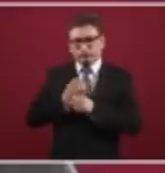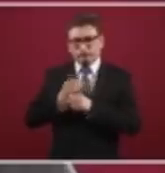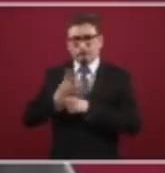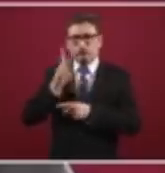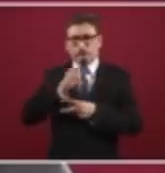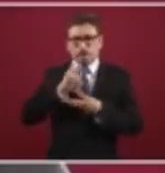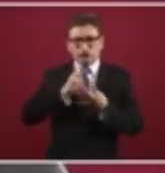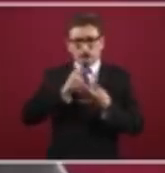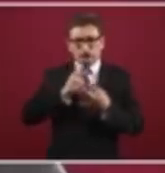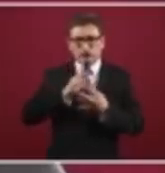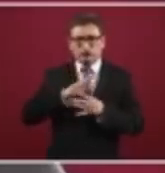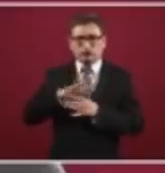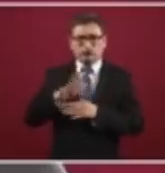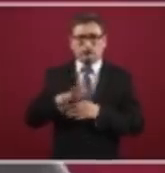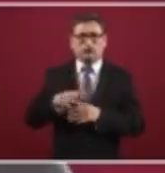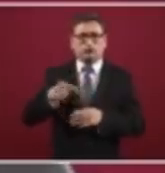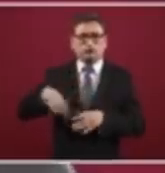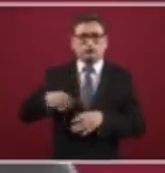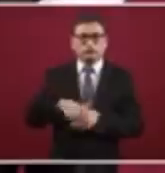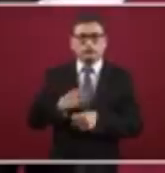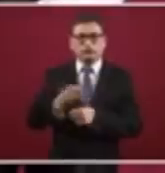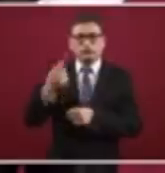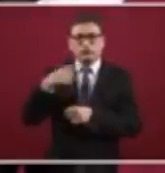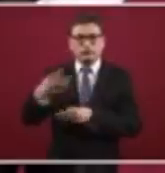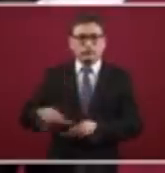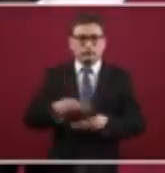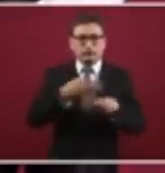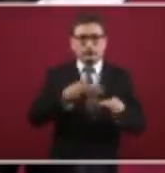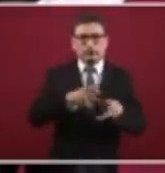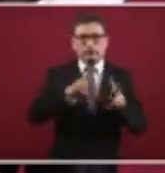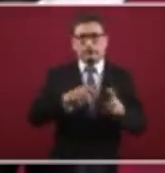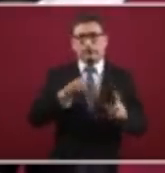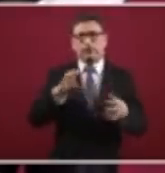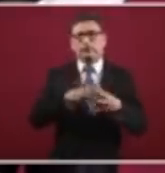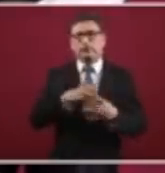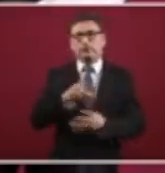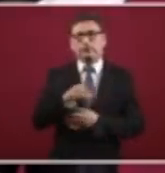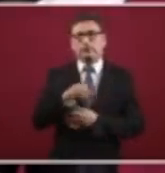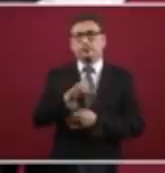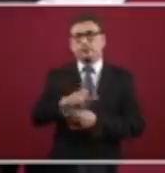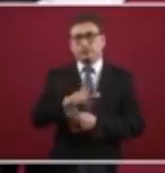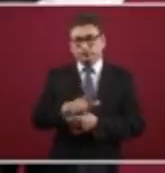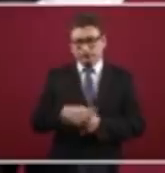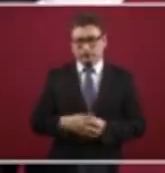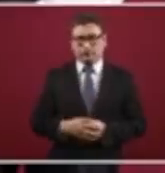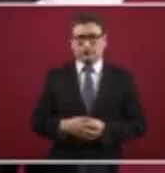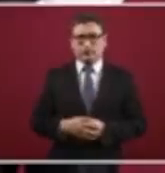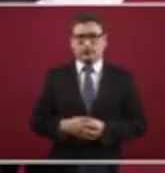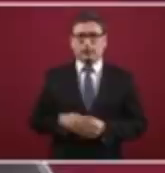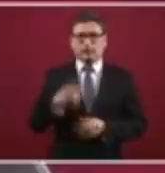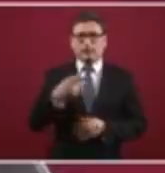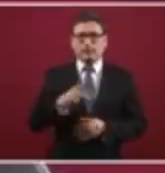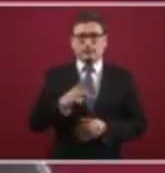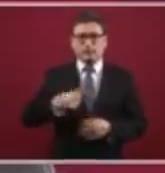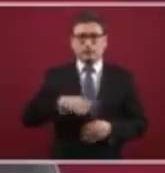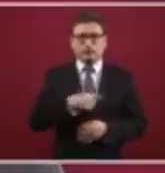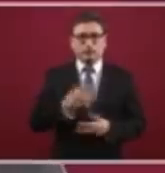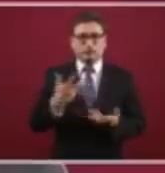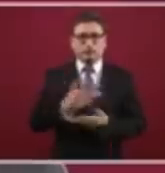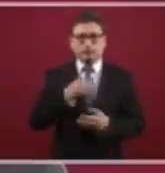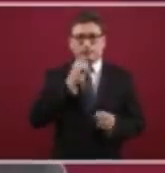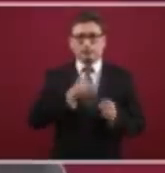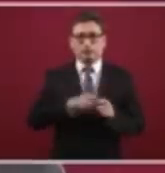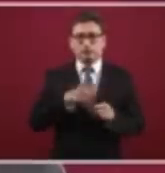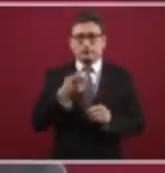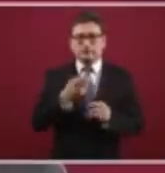suficiente respecto a los elementos del tipo penal por los cuales están acusados ahora lo que sí vamos a hacer nosotros y eso es